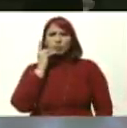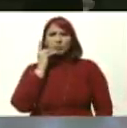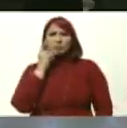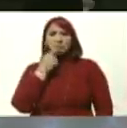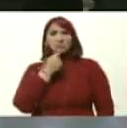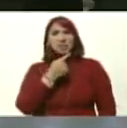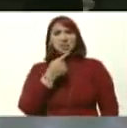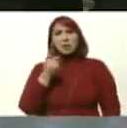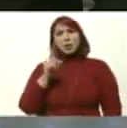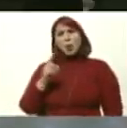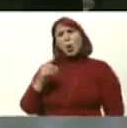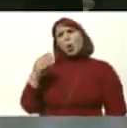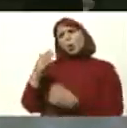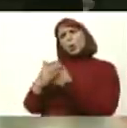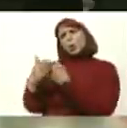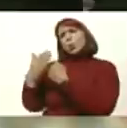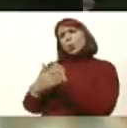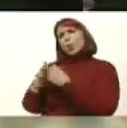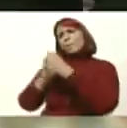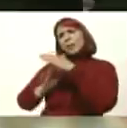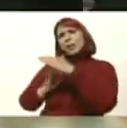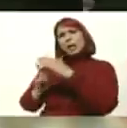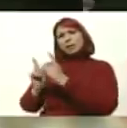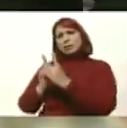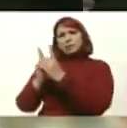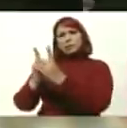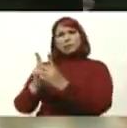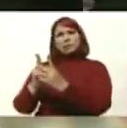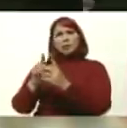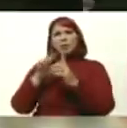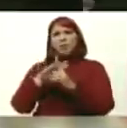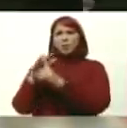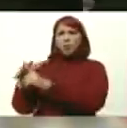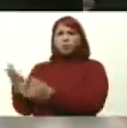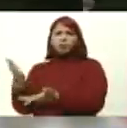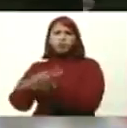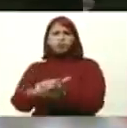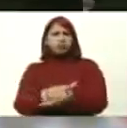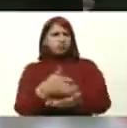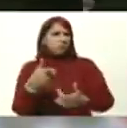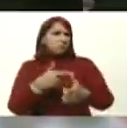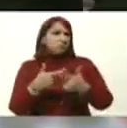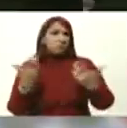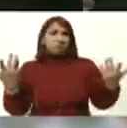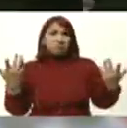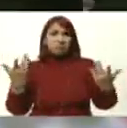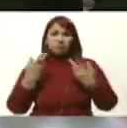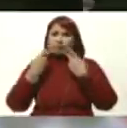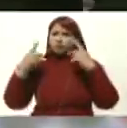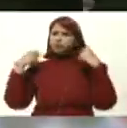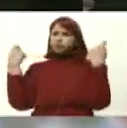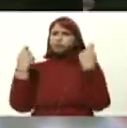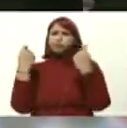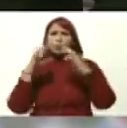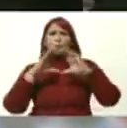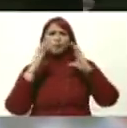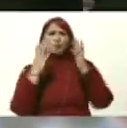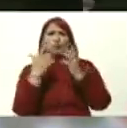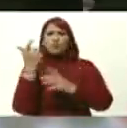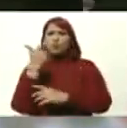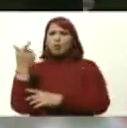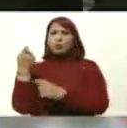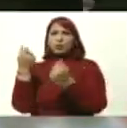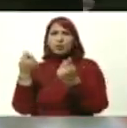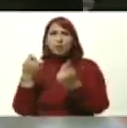y decir que protege a los migrantes, los persigue y los manda a matar, Iván Duque. Lo que va por el mundo a buscar plata. Iván